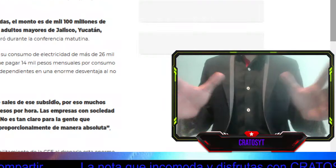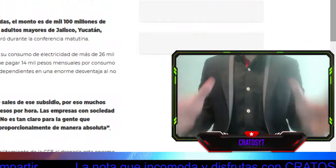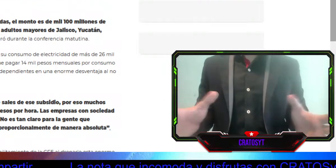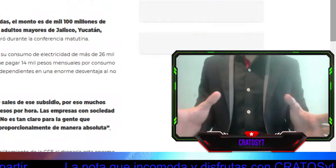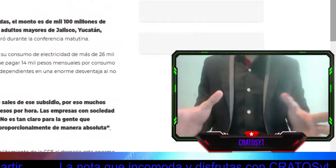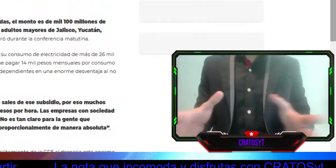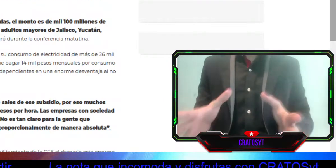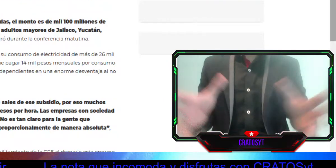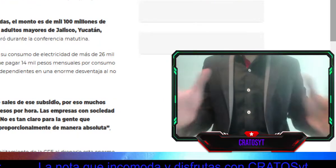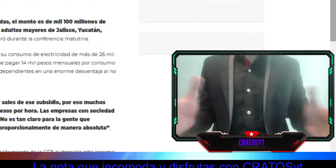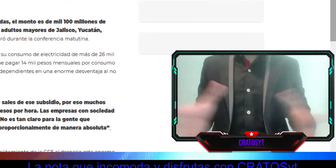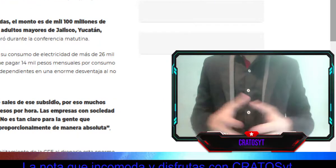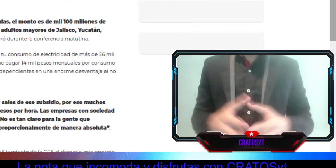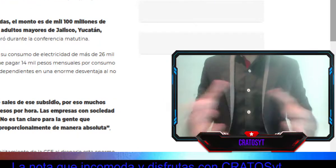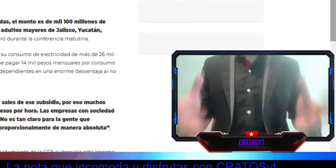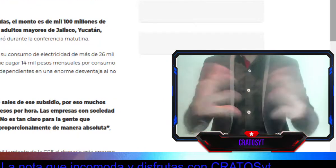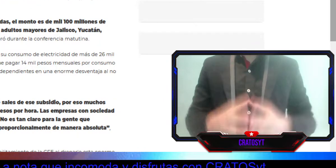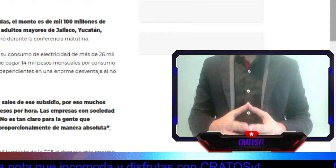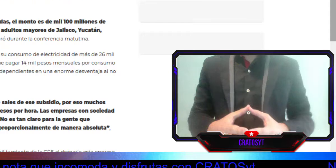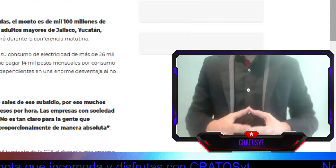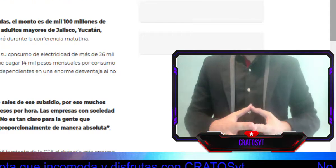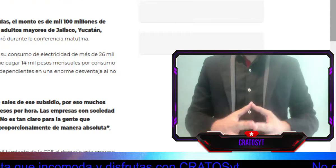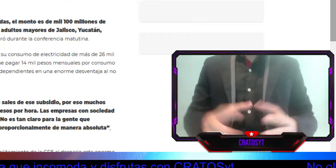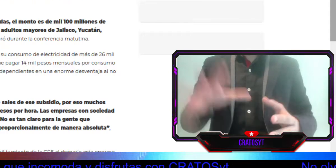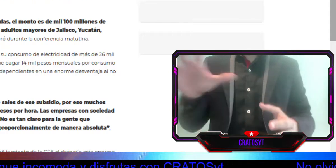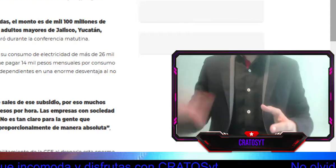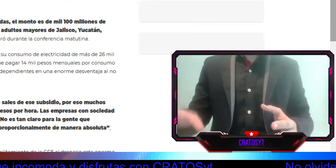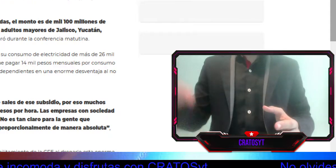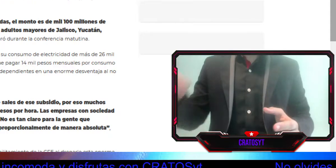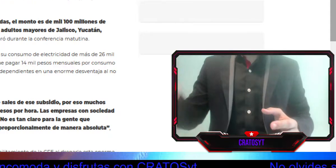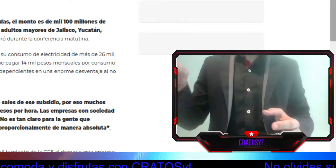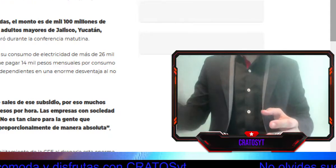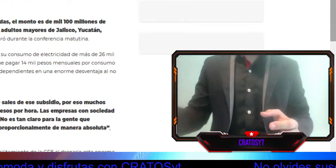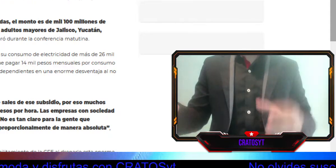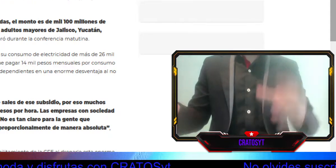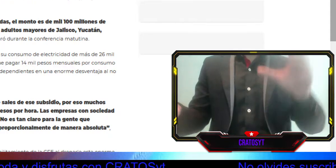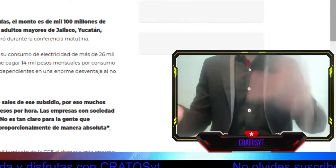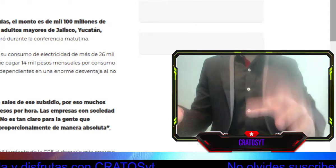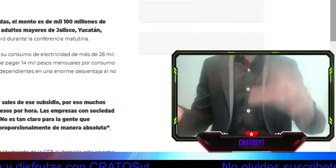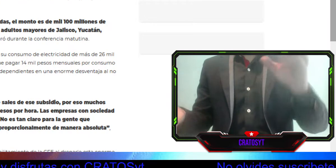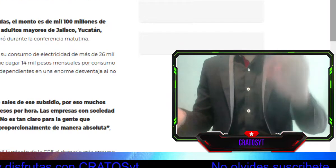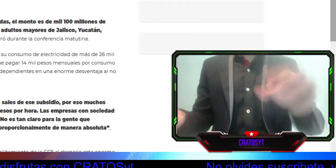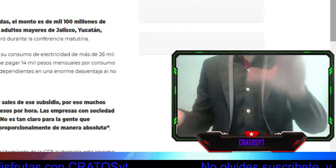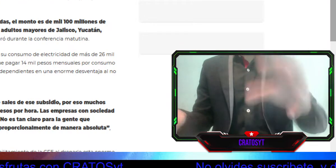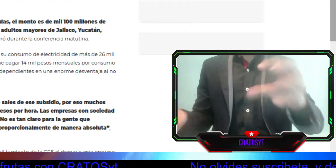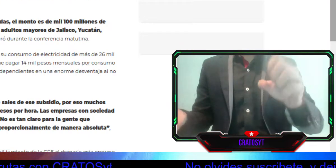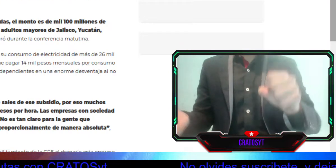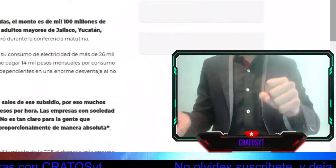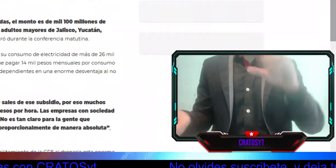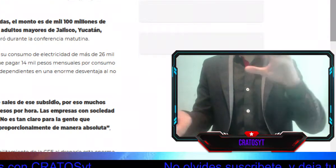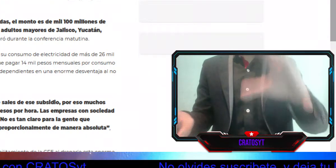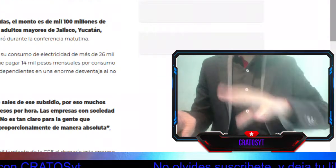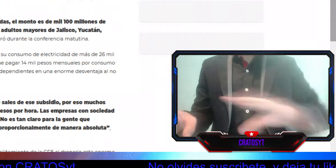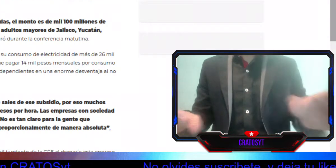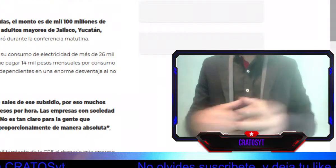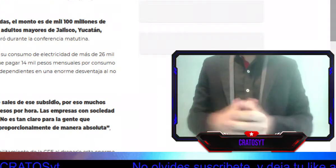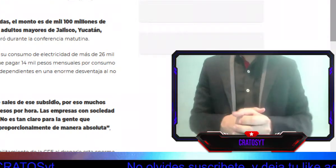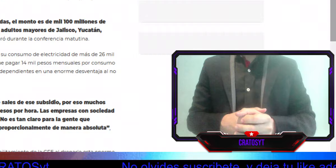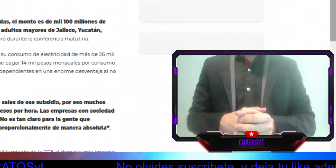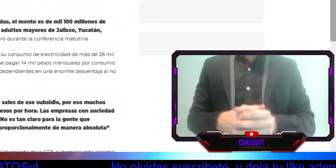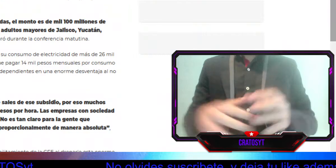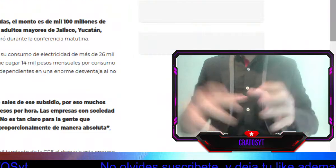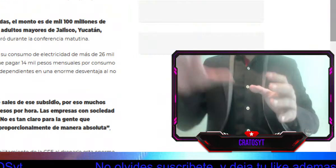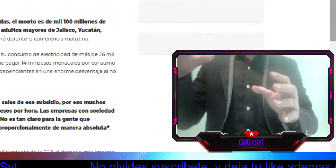aquí no se está en contra de las energías renovables, se está en contra de que estas empresas tengan beneficios que hacen que la CFE pierda clientes. Un ejemplo muy